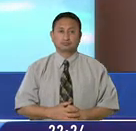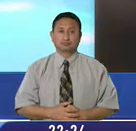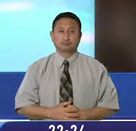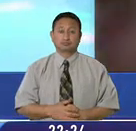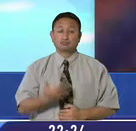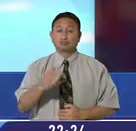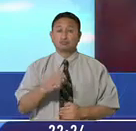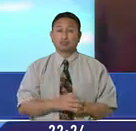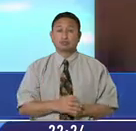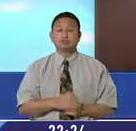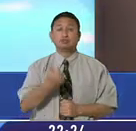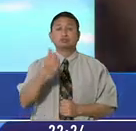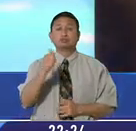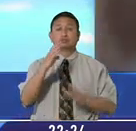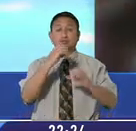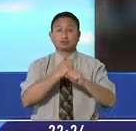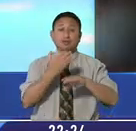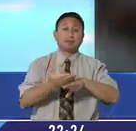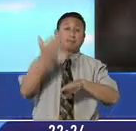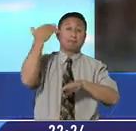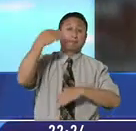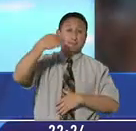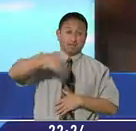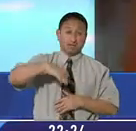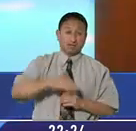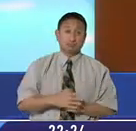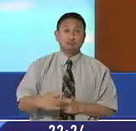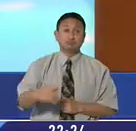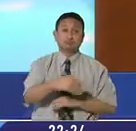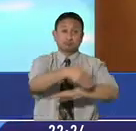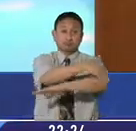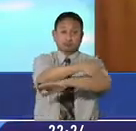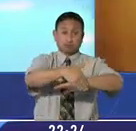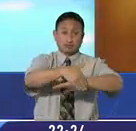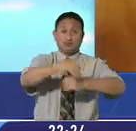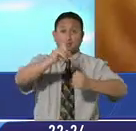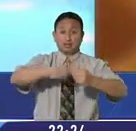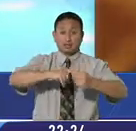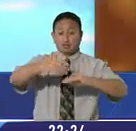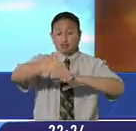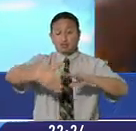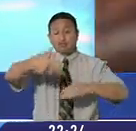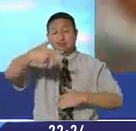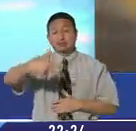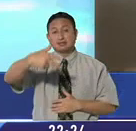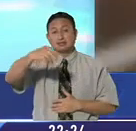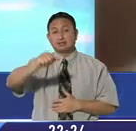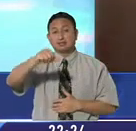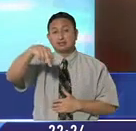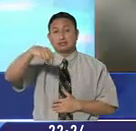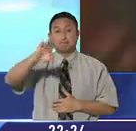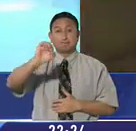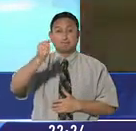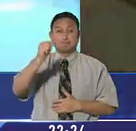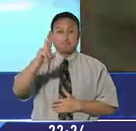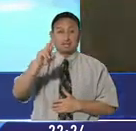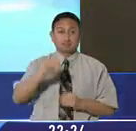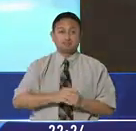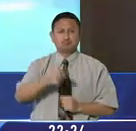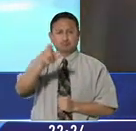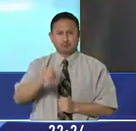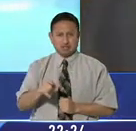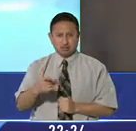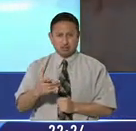Cerca de las 22 horas del pasado miércoles, esta esquina de Quito y Chambers lucía copada de ciudadanos enardecidos